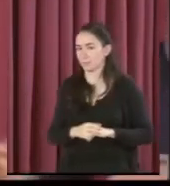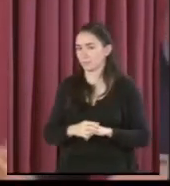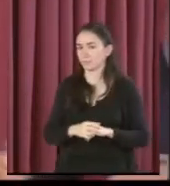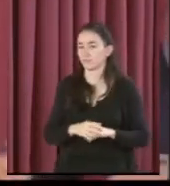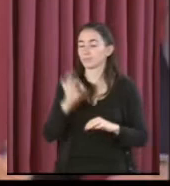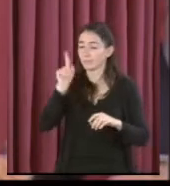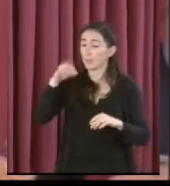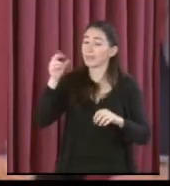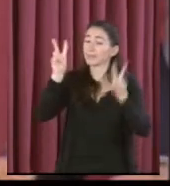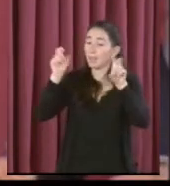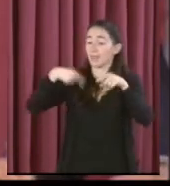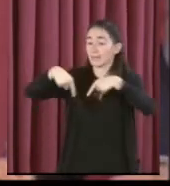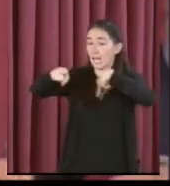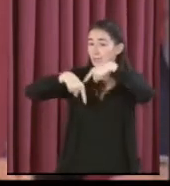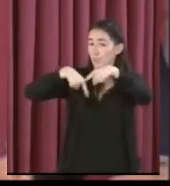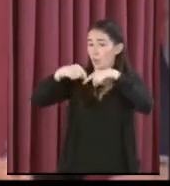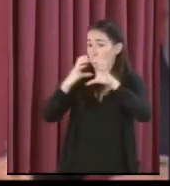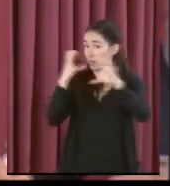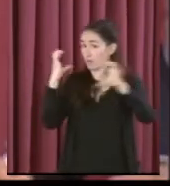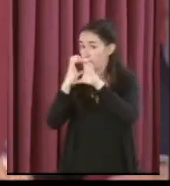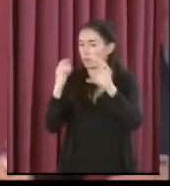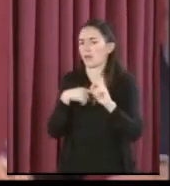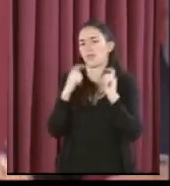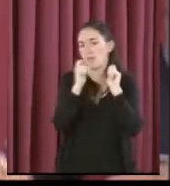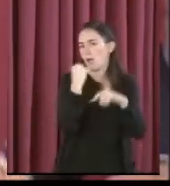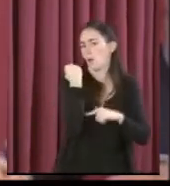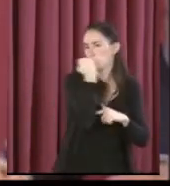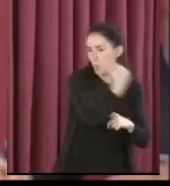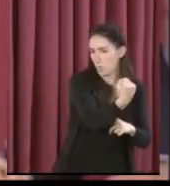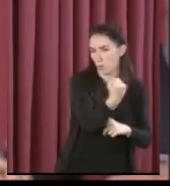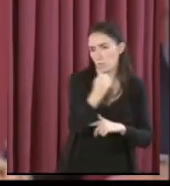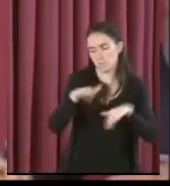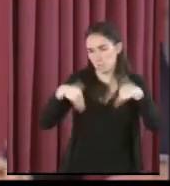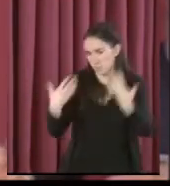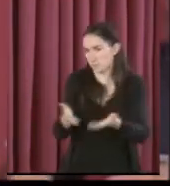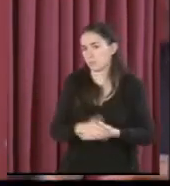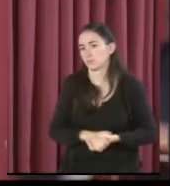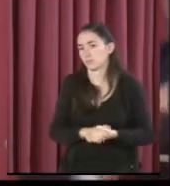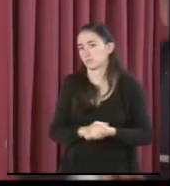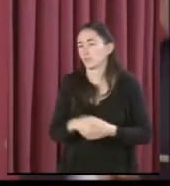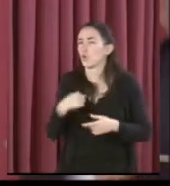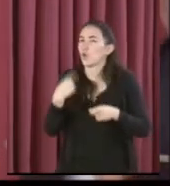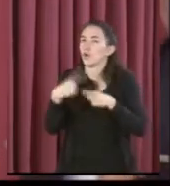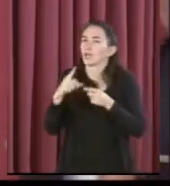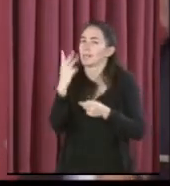también hemos reforzado los instrumentos de apoyo familiar. Les destacaré tres de los más